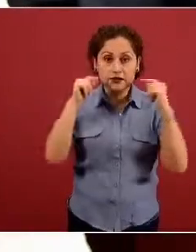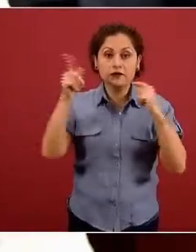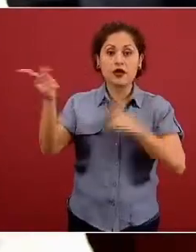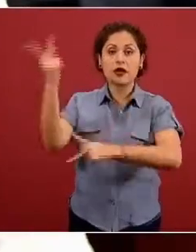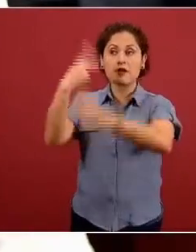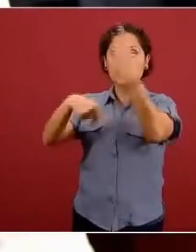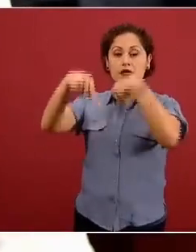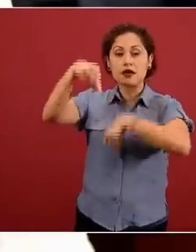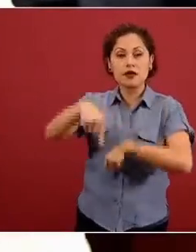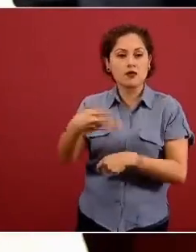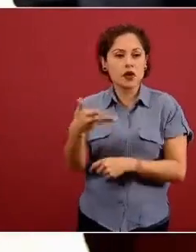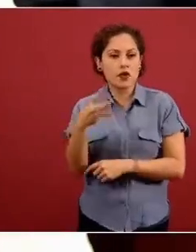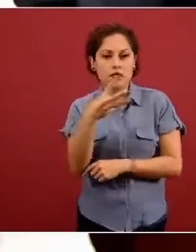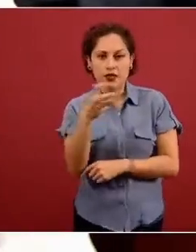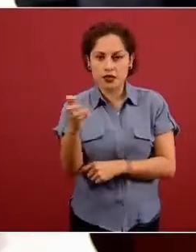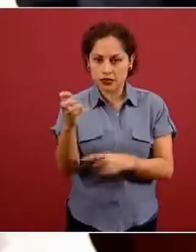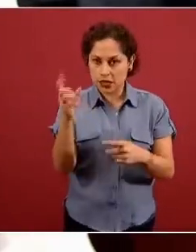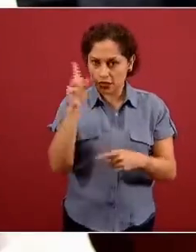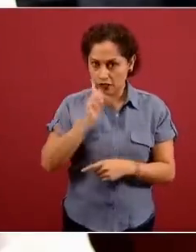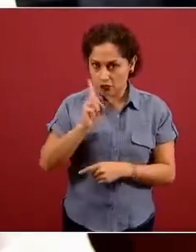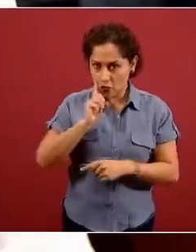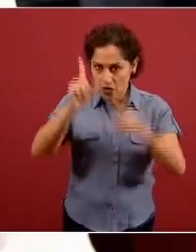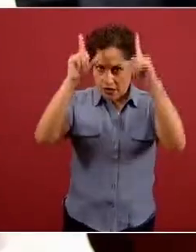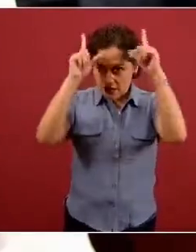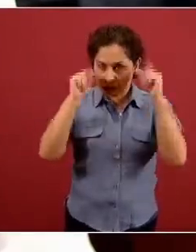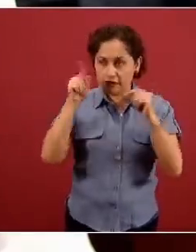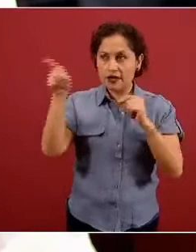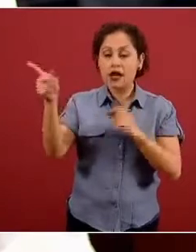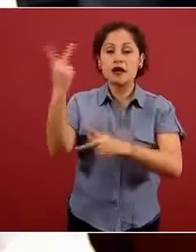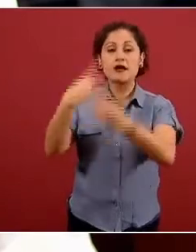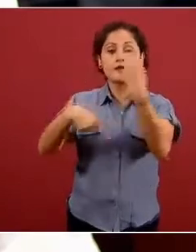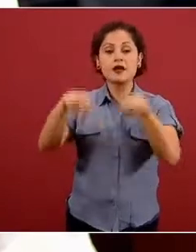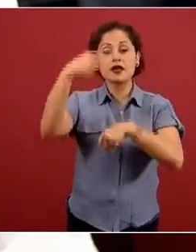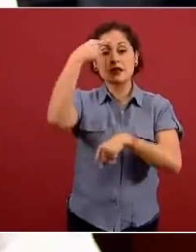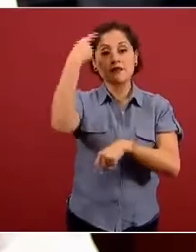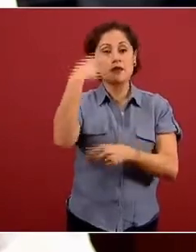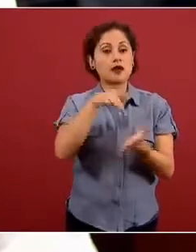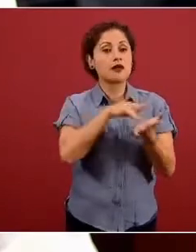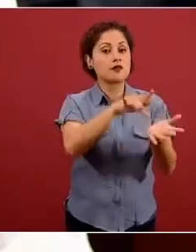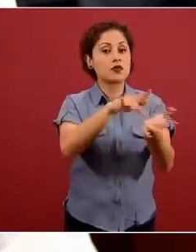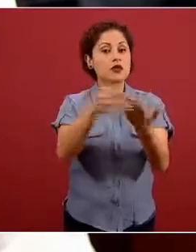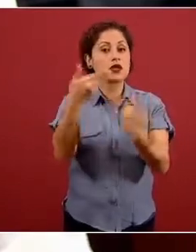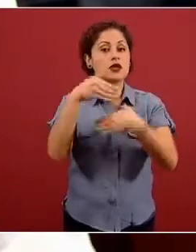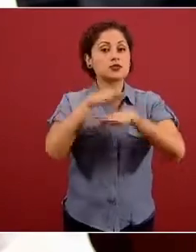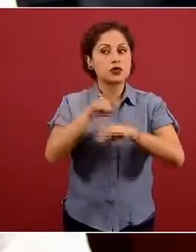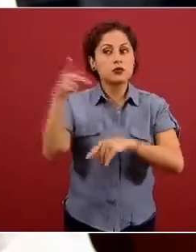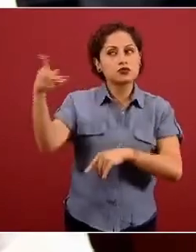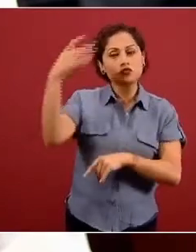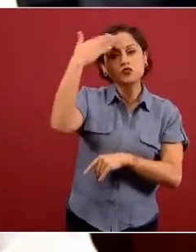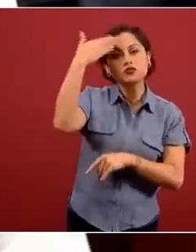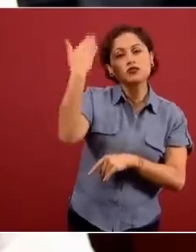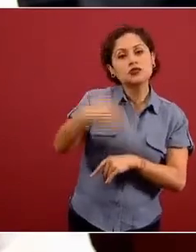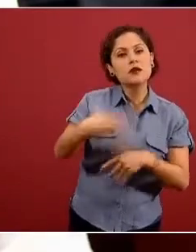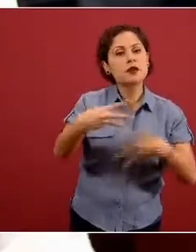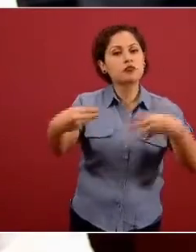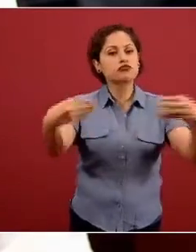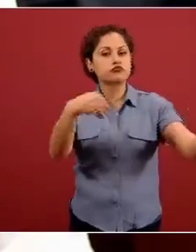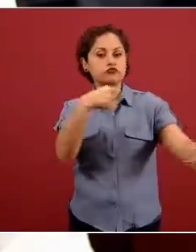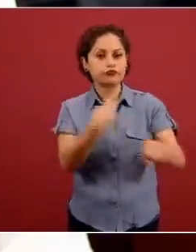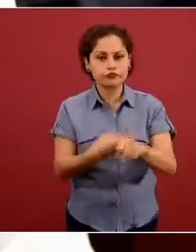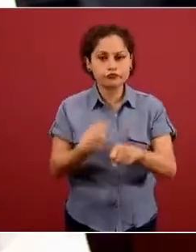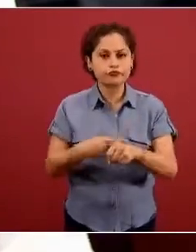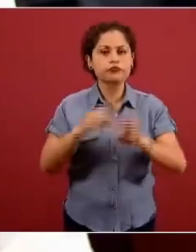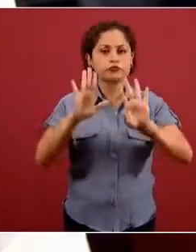apoyar la experiencia que tienen ellos en cuanto a pandemias. Y la tercera, si nos puede hablar un poquito, en el